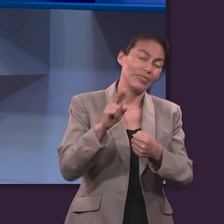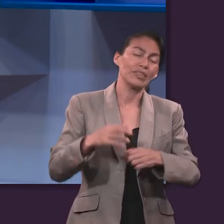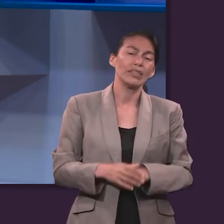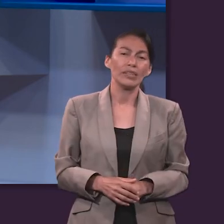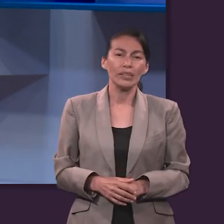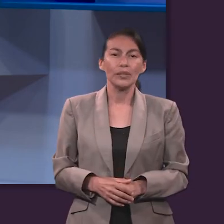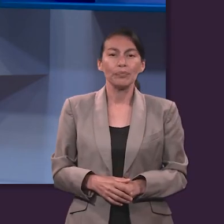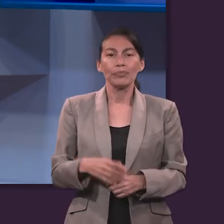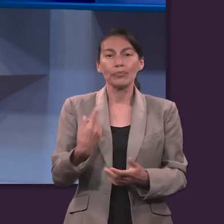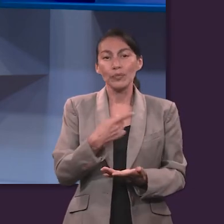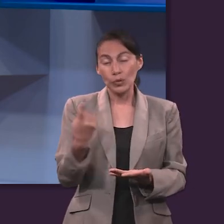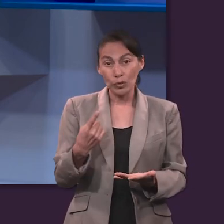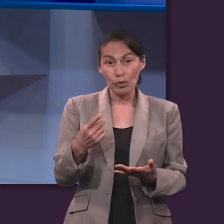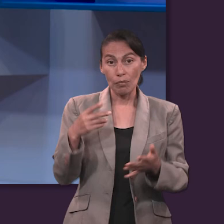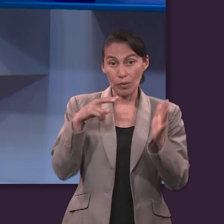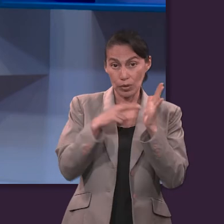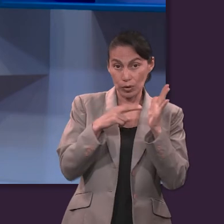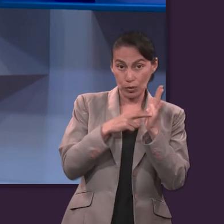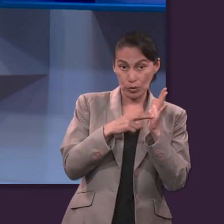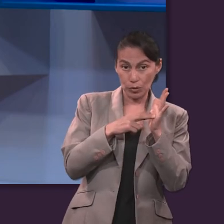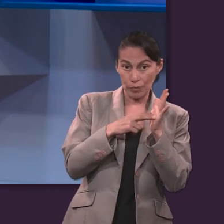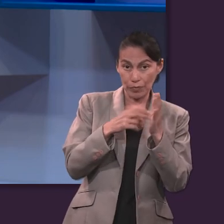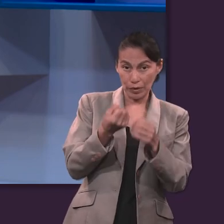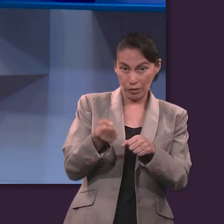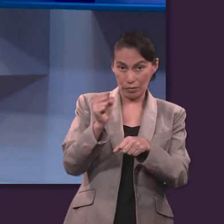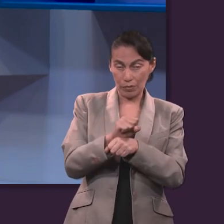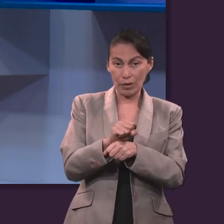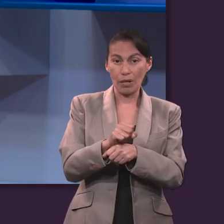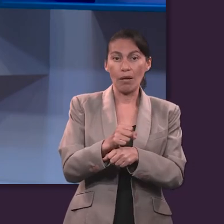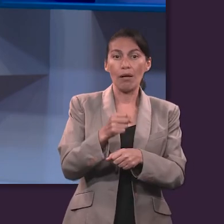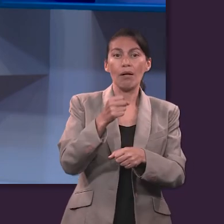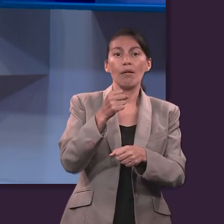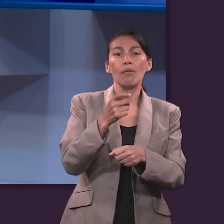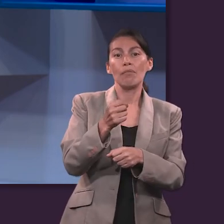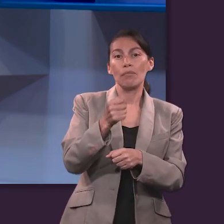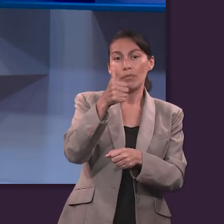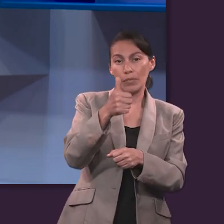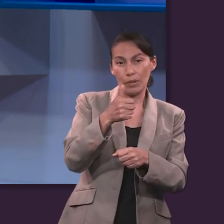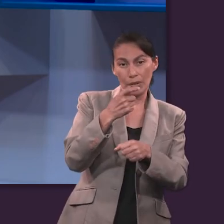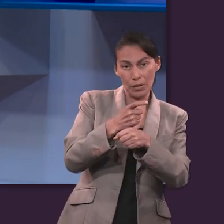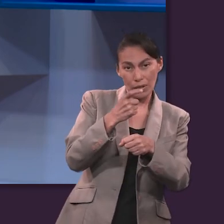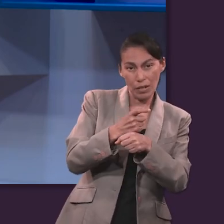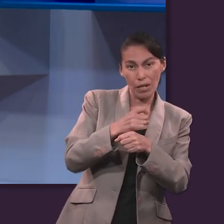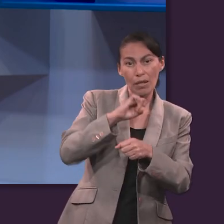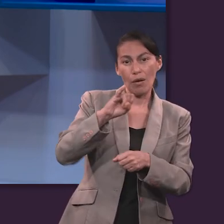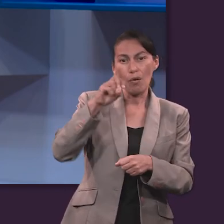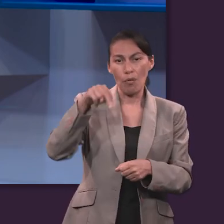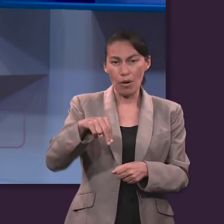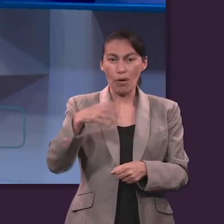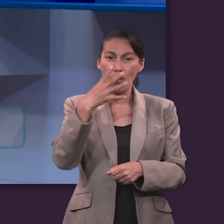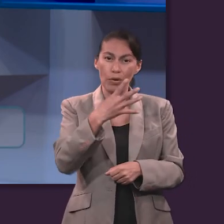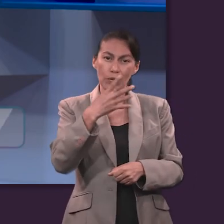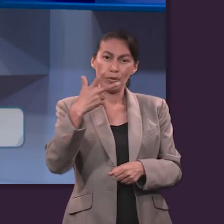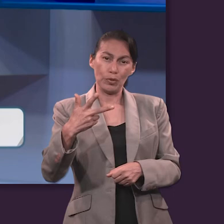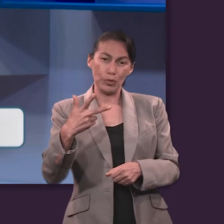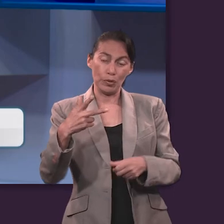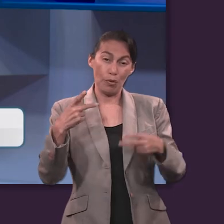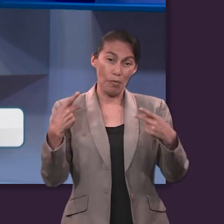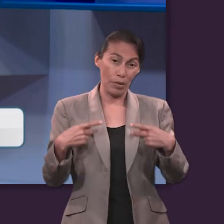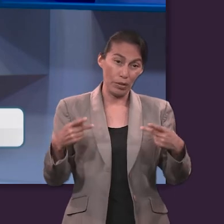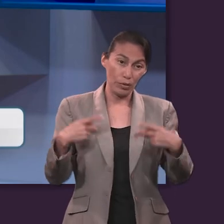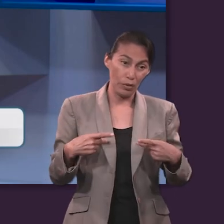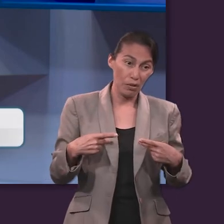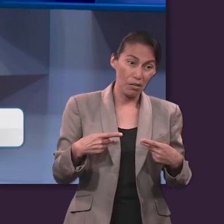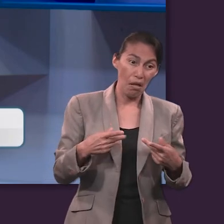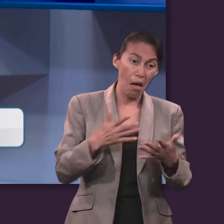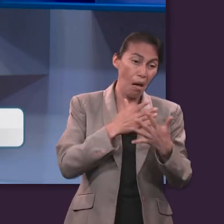antes compartir con ustedes uno de los versículos claves de la semana, que se encuentra en 1 Juan 4:8. El que no